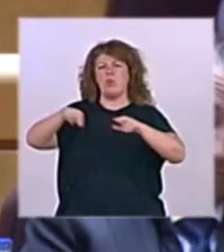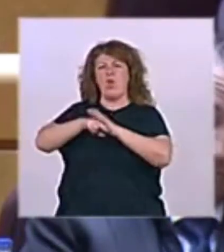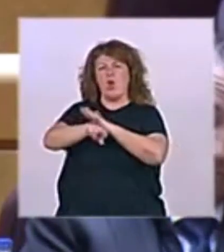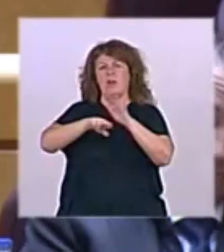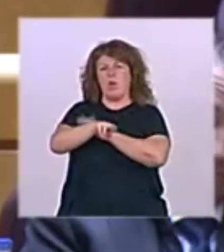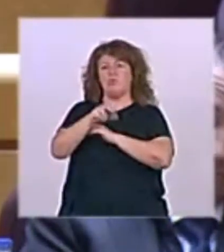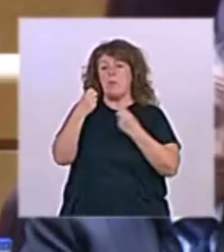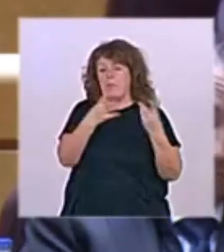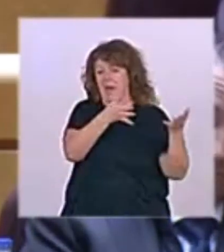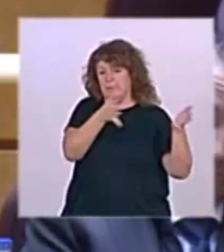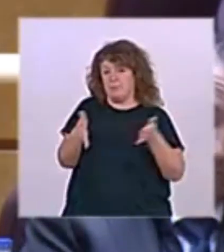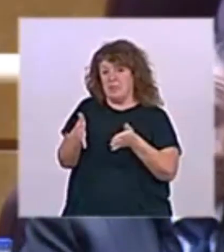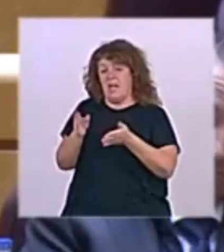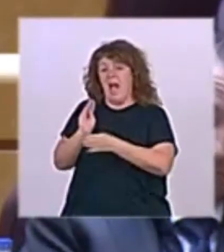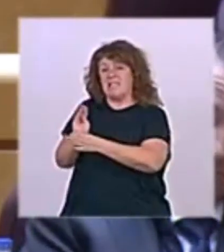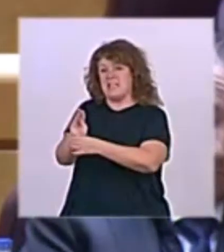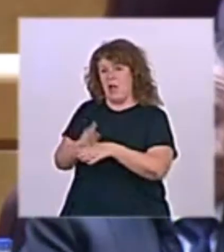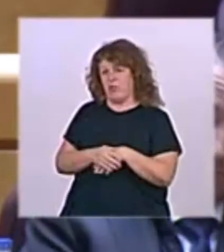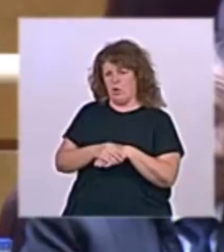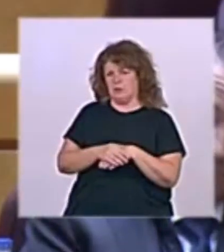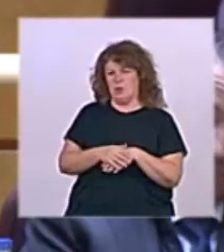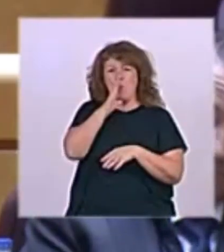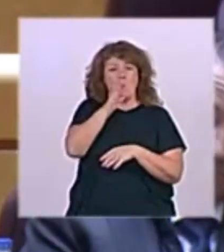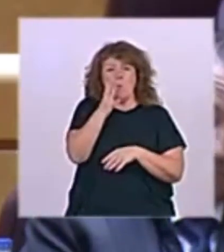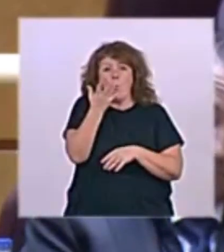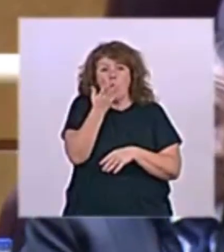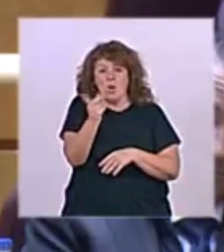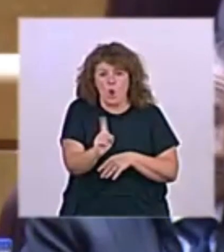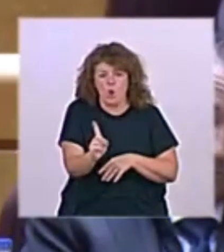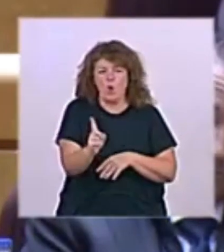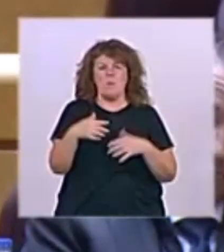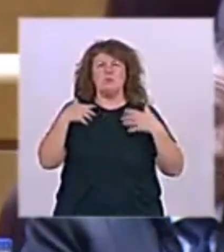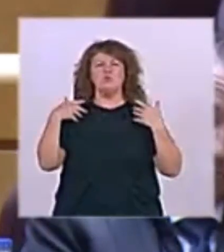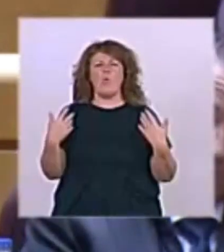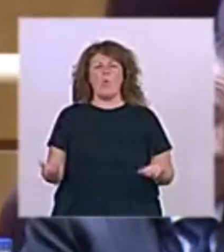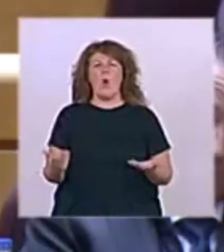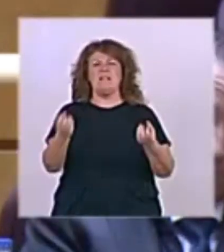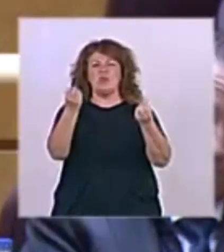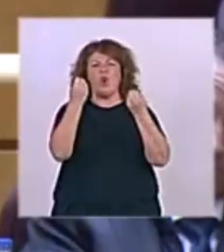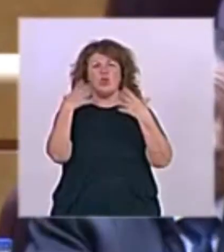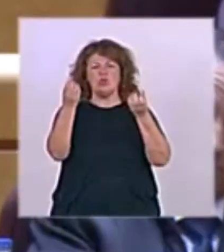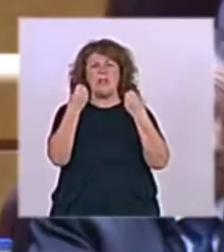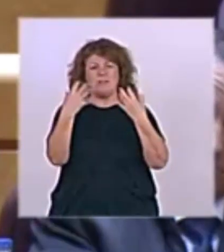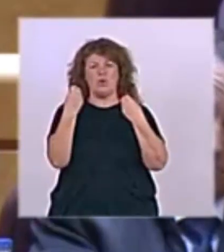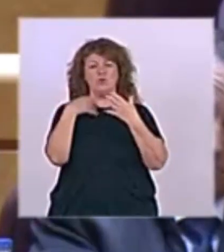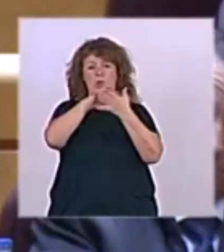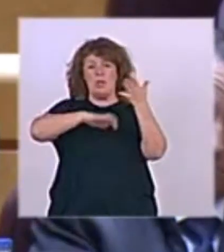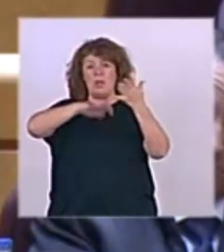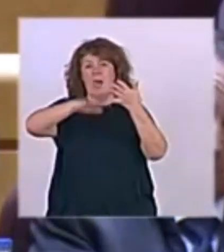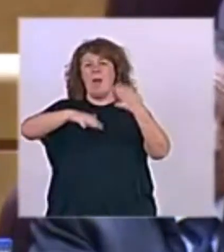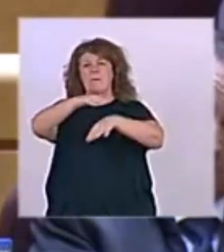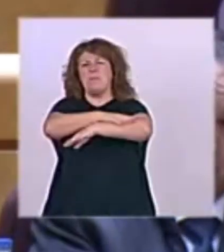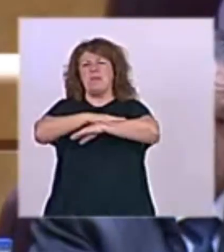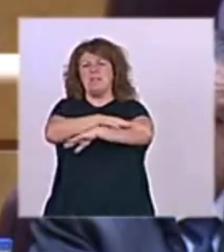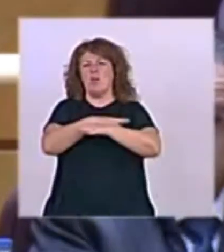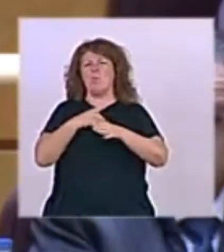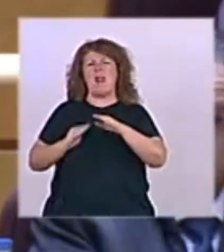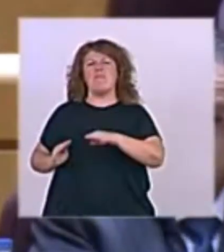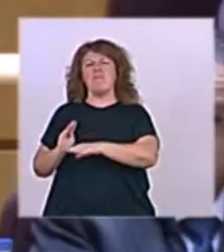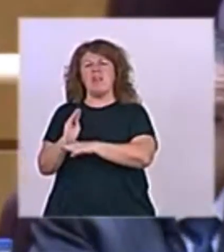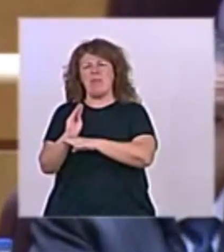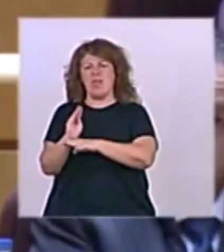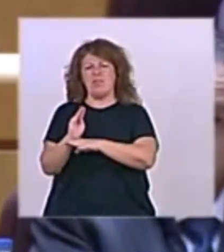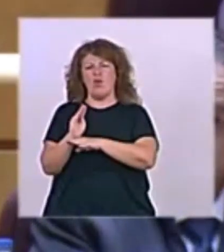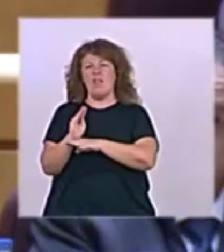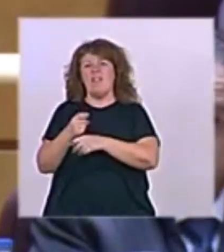Cuáles son Los datos Que dispone el ministerio Para contribuir A financiación De estos costes? Mire Solo conocemos Un